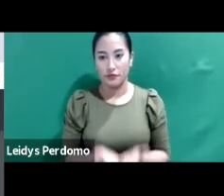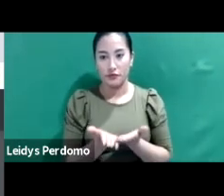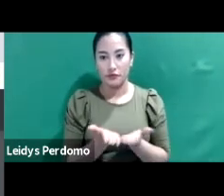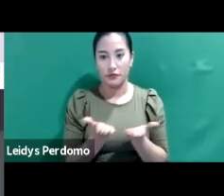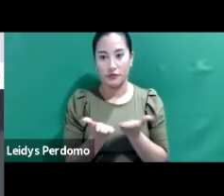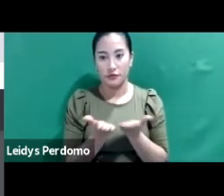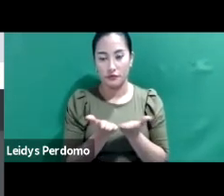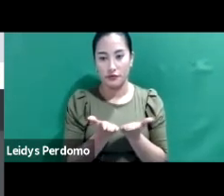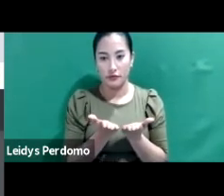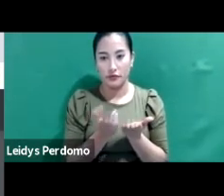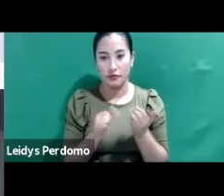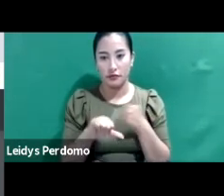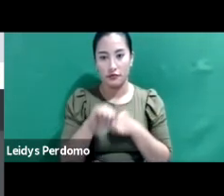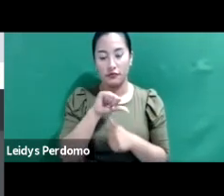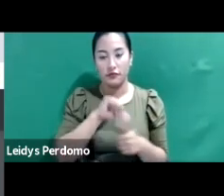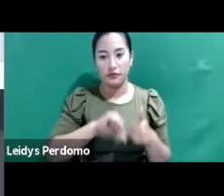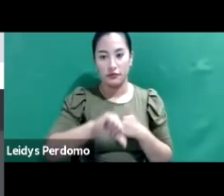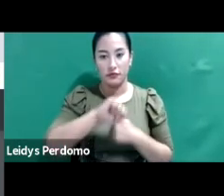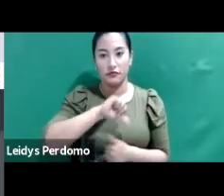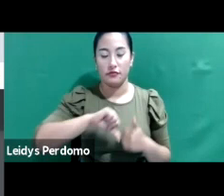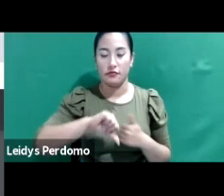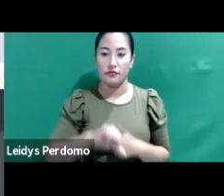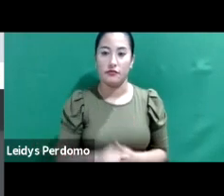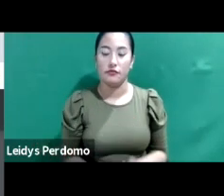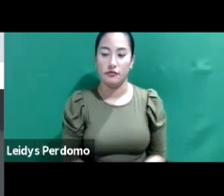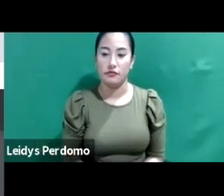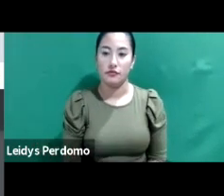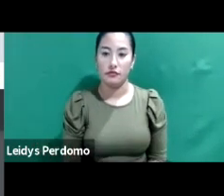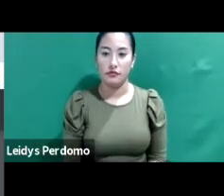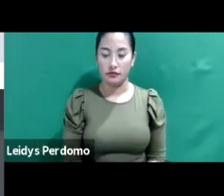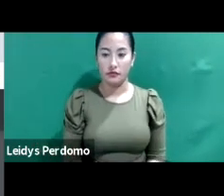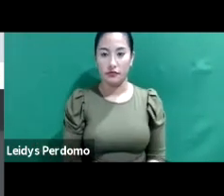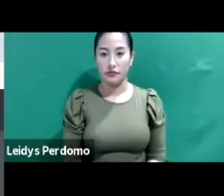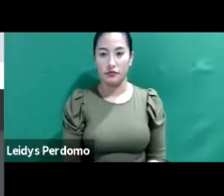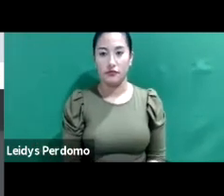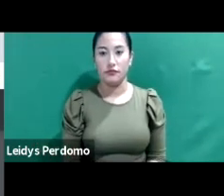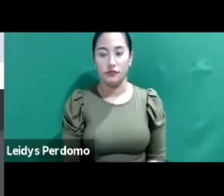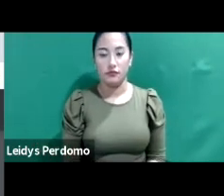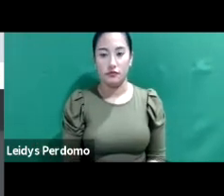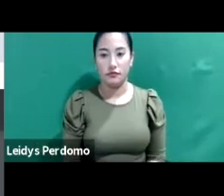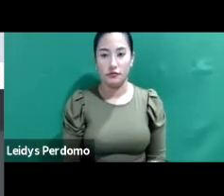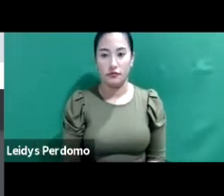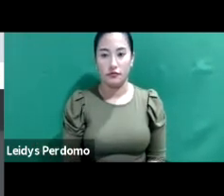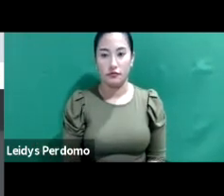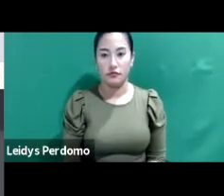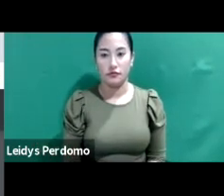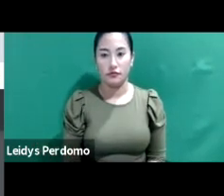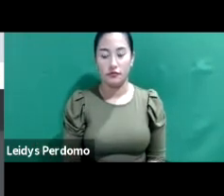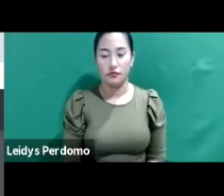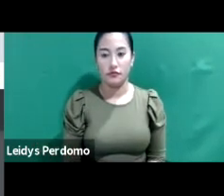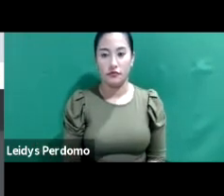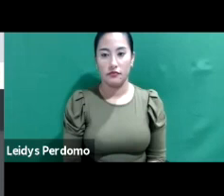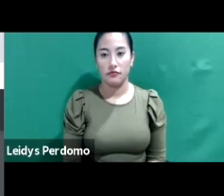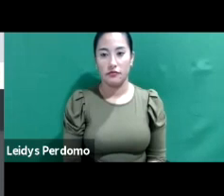otras formas que suelen ser mucho más efectivas. Y cuando el niño y el adolescente prueba que esto es efectivo, pues definitivamente